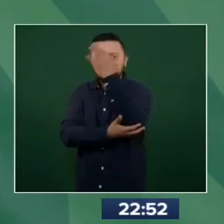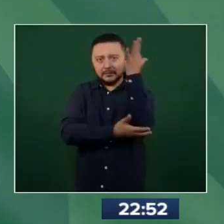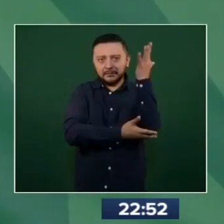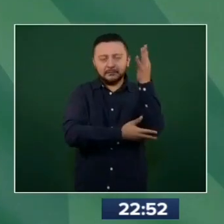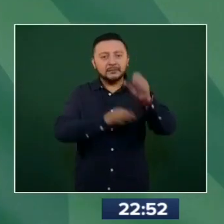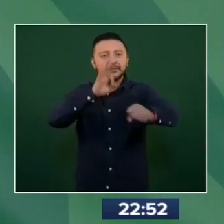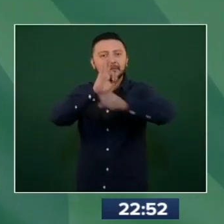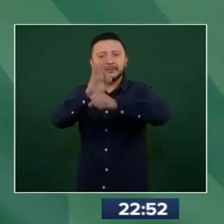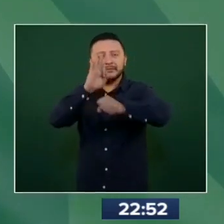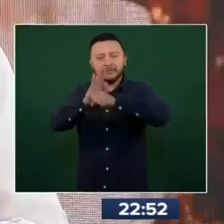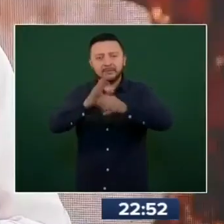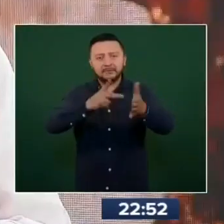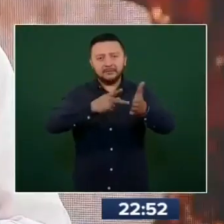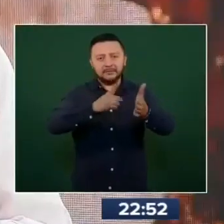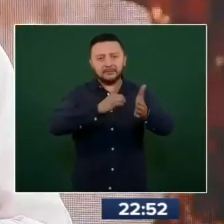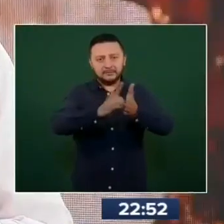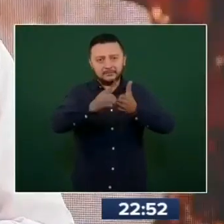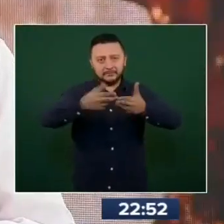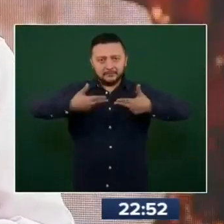la defensa de los derechos humanos,